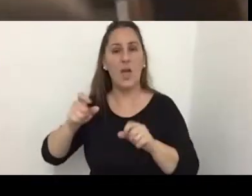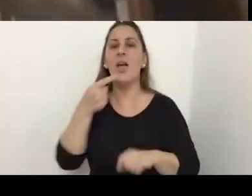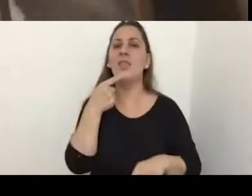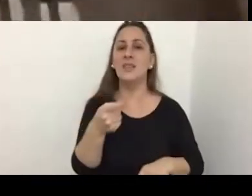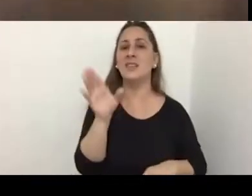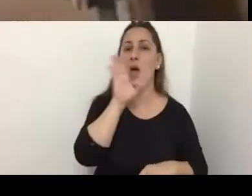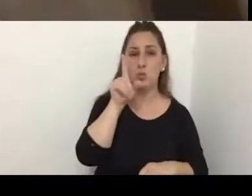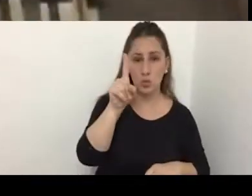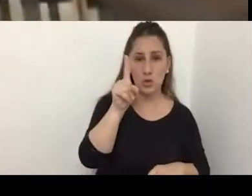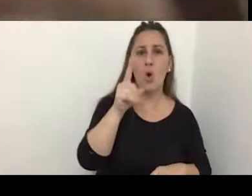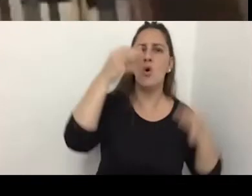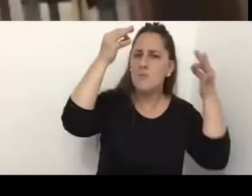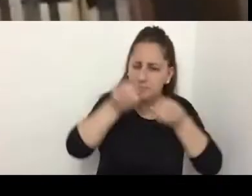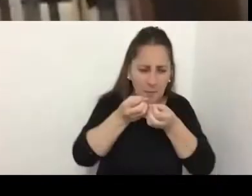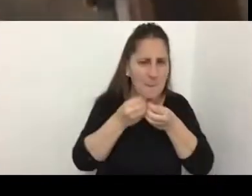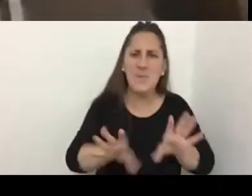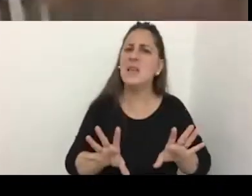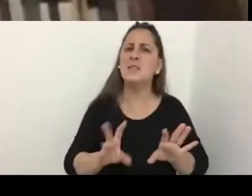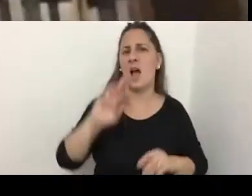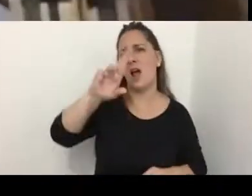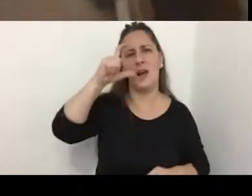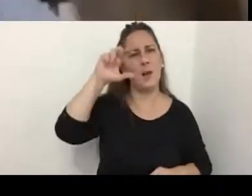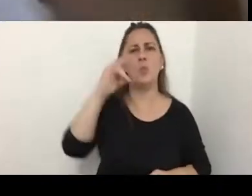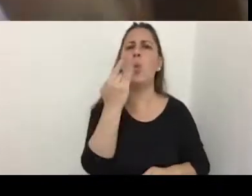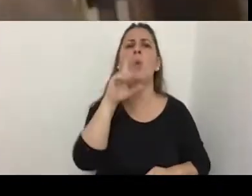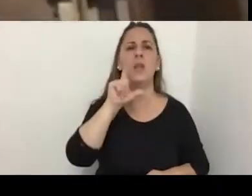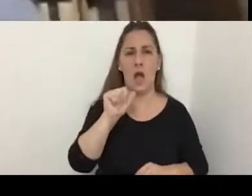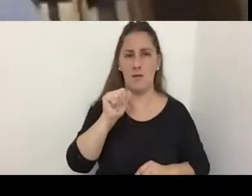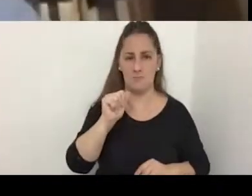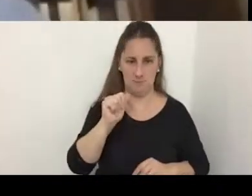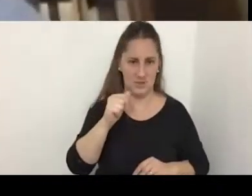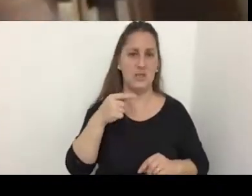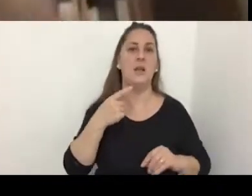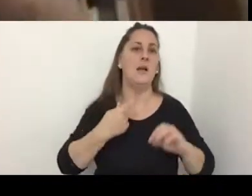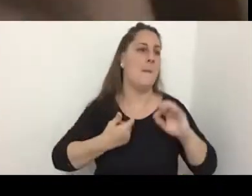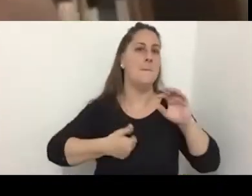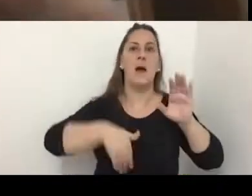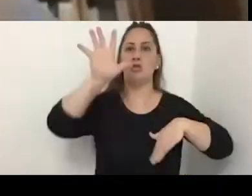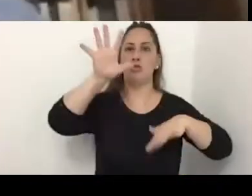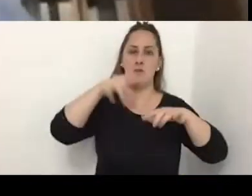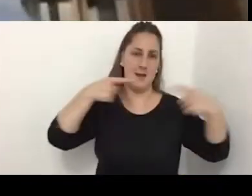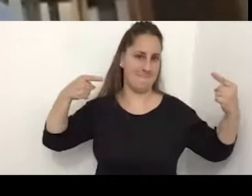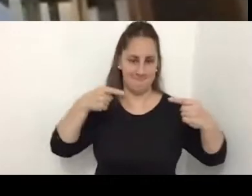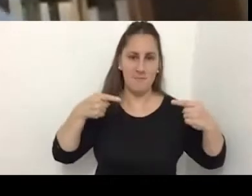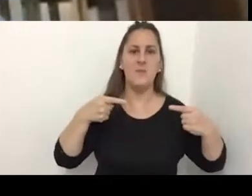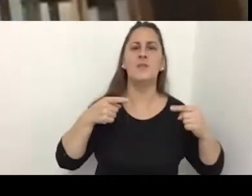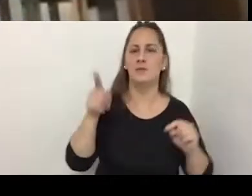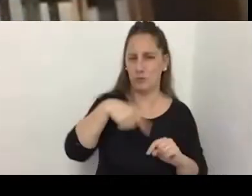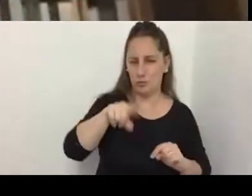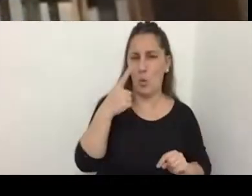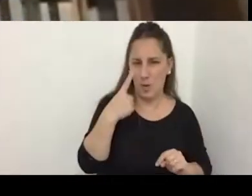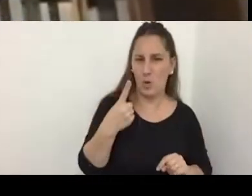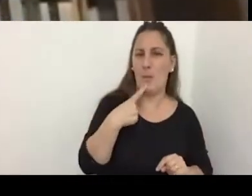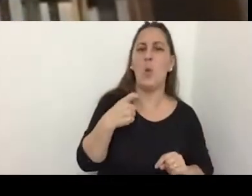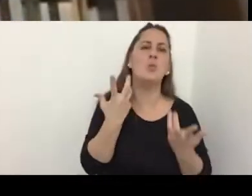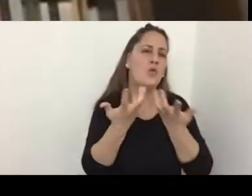es concebido como una república contramayoritaria, que esto se proyecta mucho y nosotros lo vemos y lo padecemos en el funcionamiento